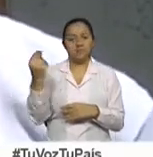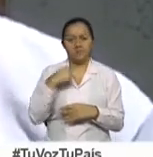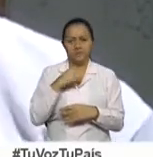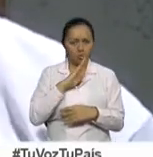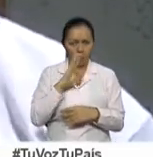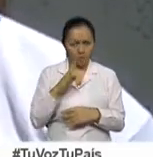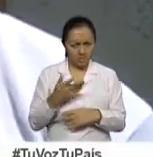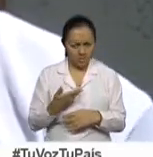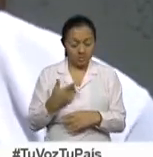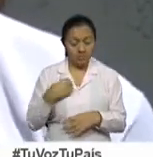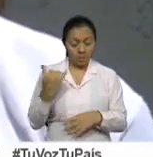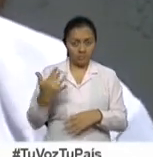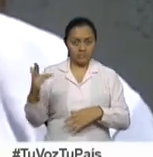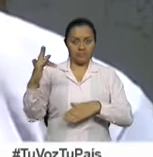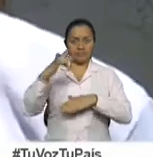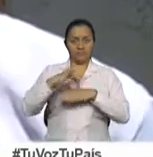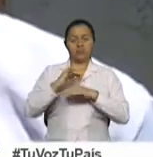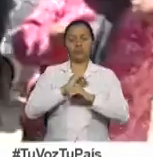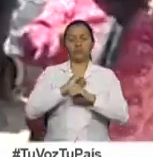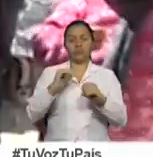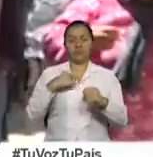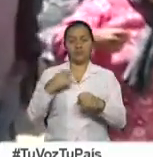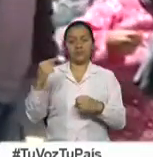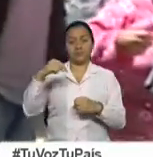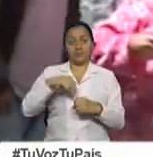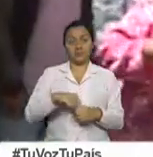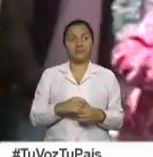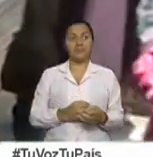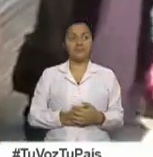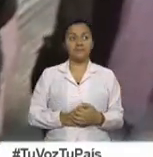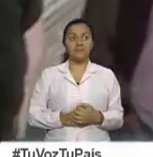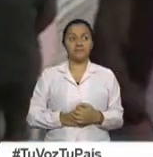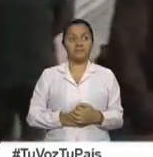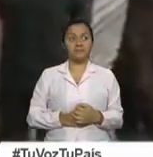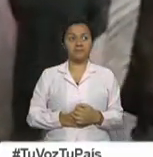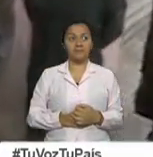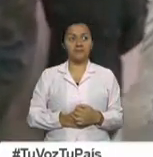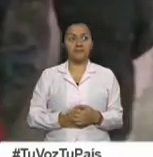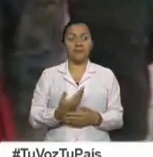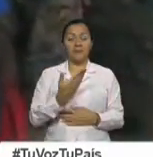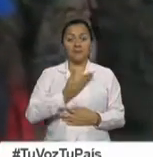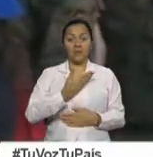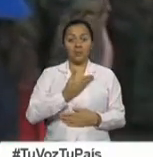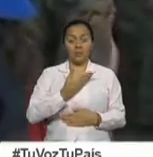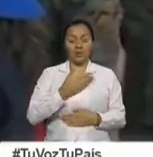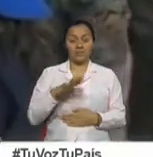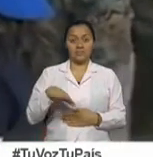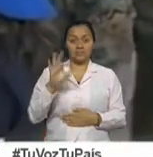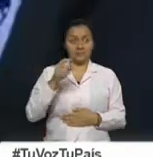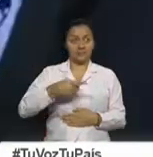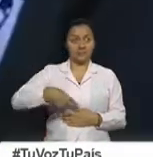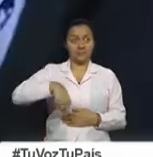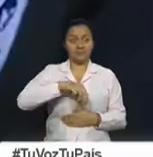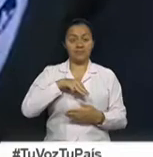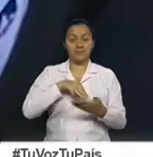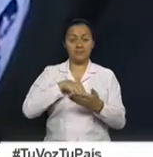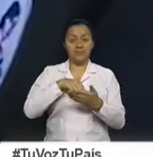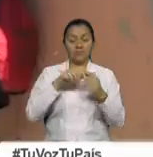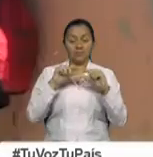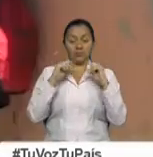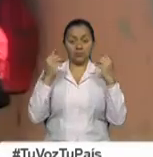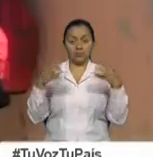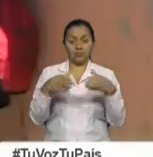Y me cogieron de sorpresa hoy día. Las Manuelas, en compañía de los miembros de las Fuerzas